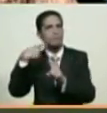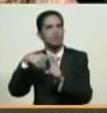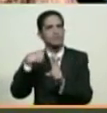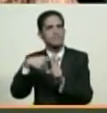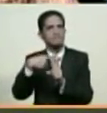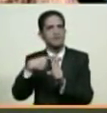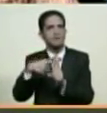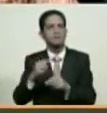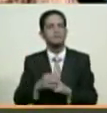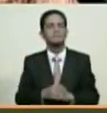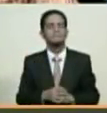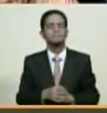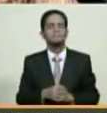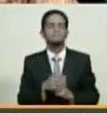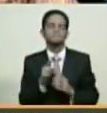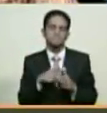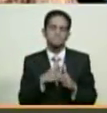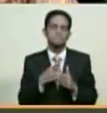Pues bien,